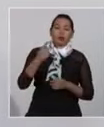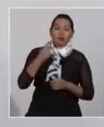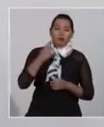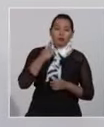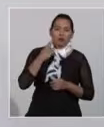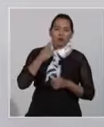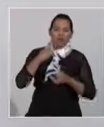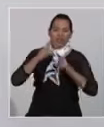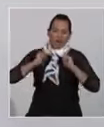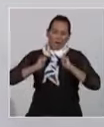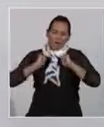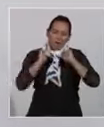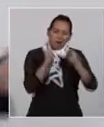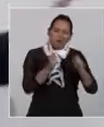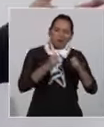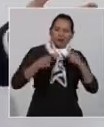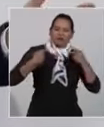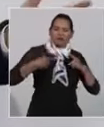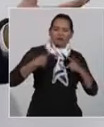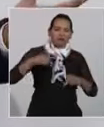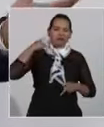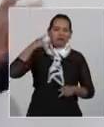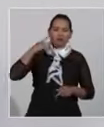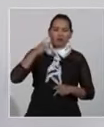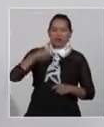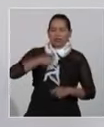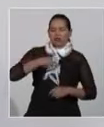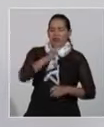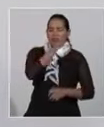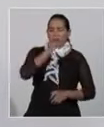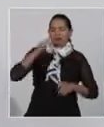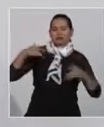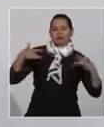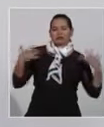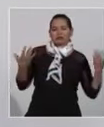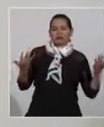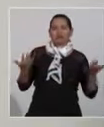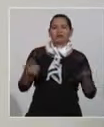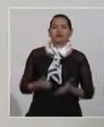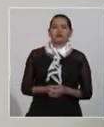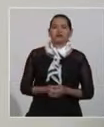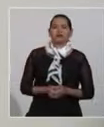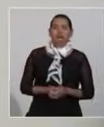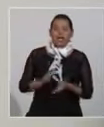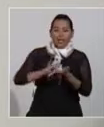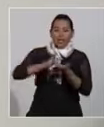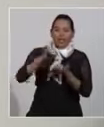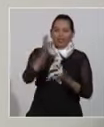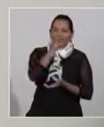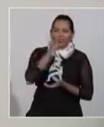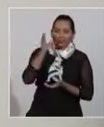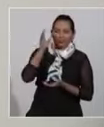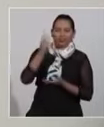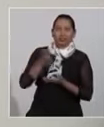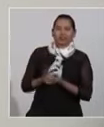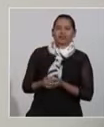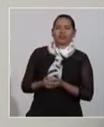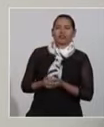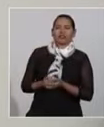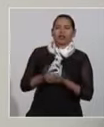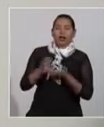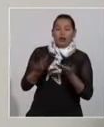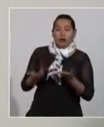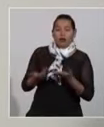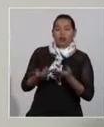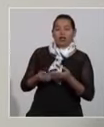a los ciudadanos. Vamos juntos. Soy Michel Chaín. Gracias, candidato Michel Chaín. Tiene en esta etapa la